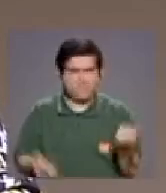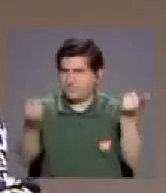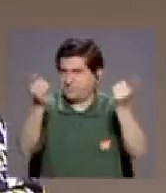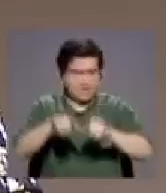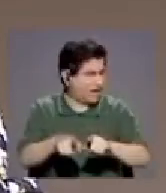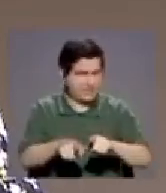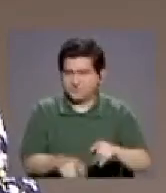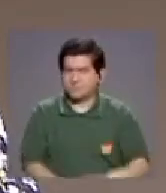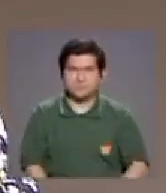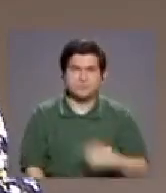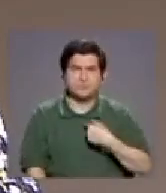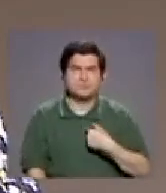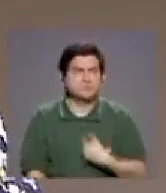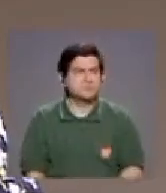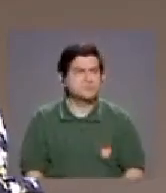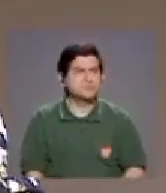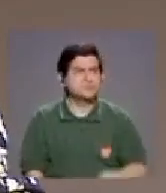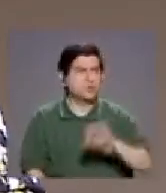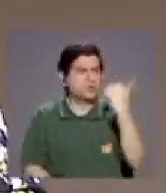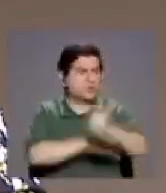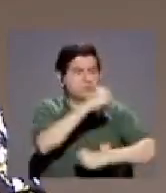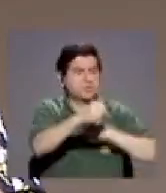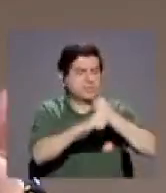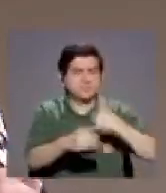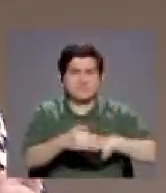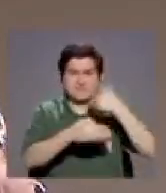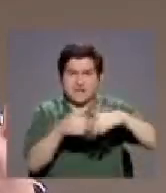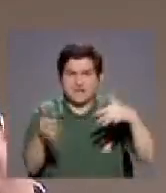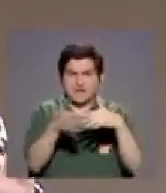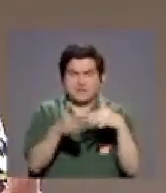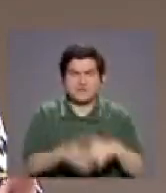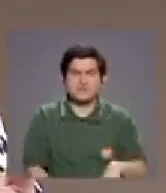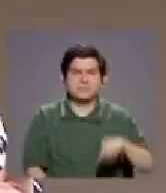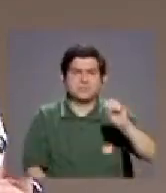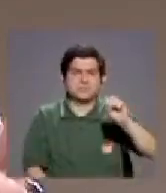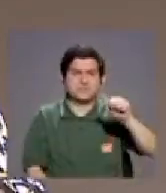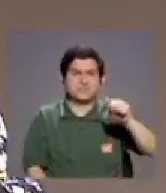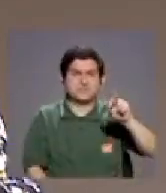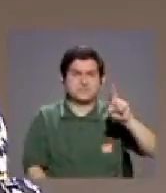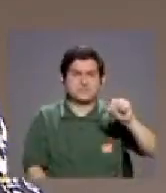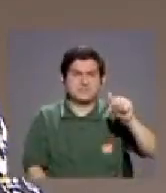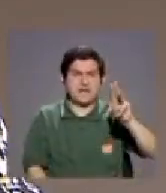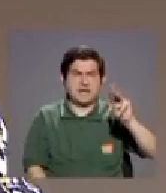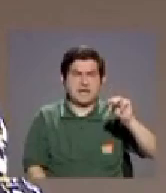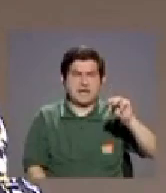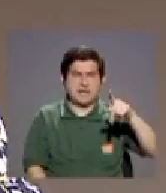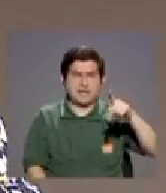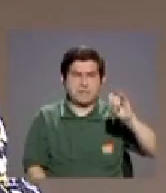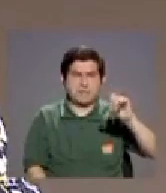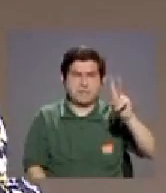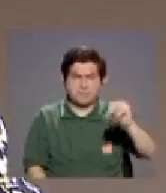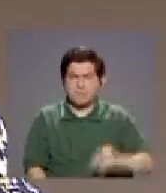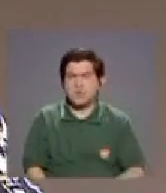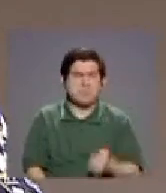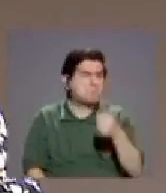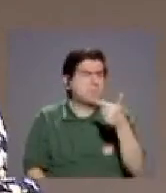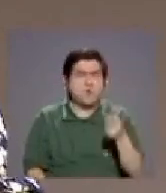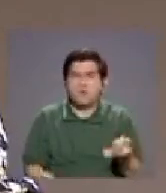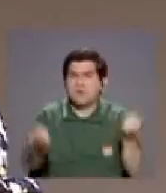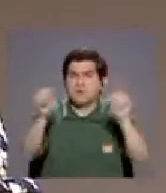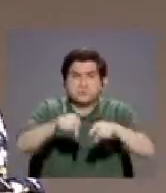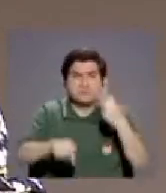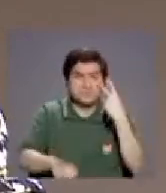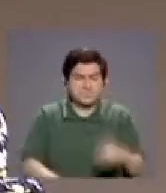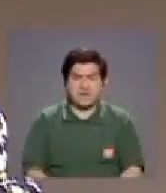estudié más de una década después. Sarampión vi algunos casos, pero muy pocos. Las nuevas generaciones no han visto sarampión. Entonces hay una